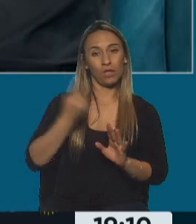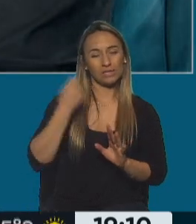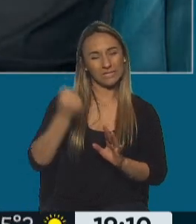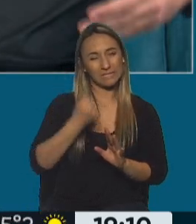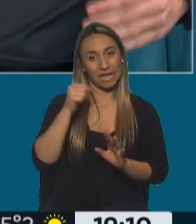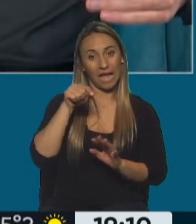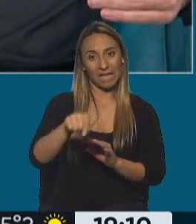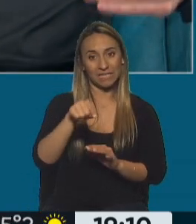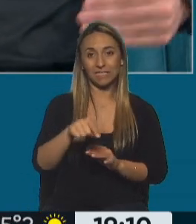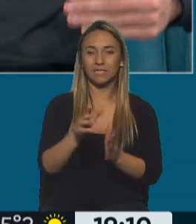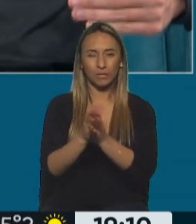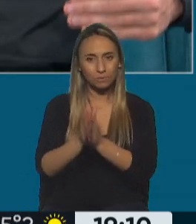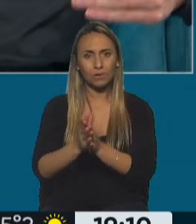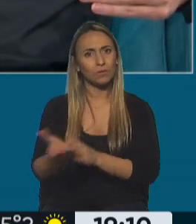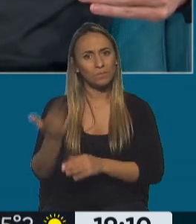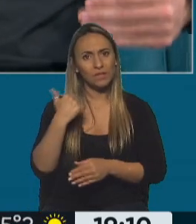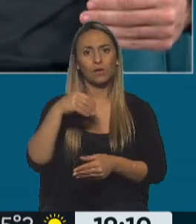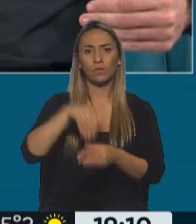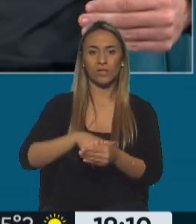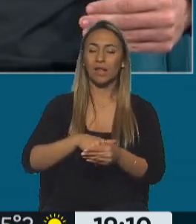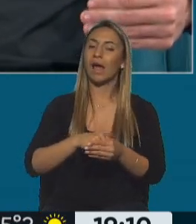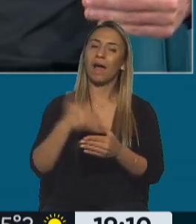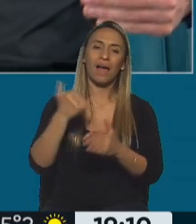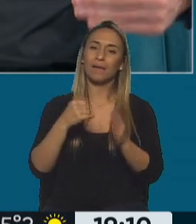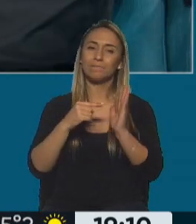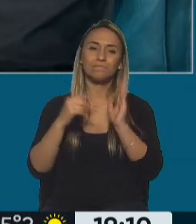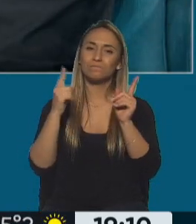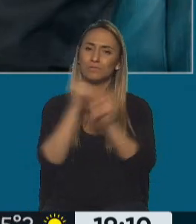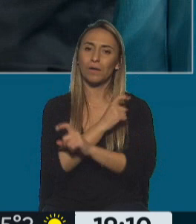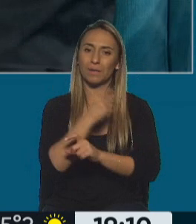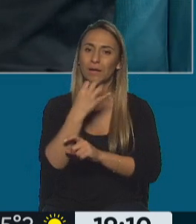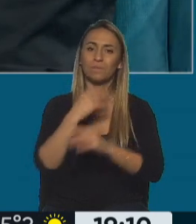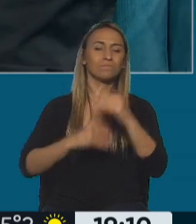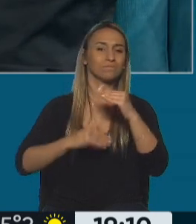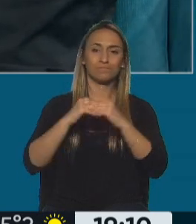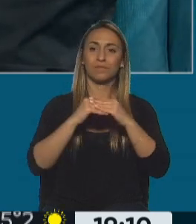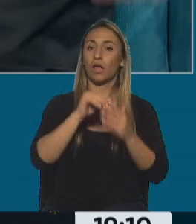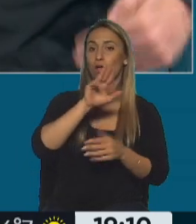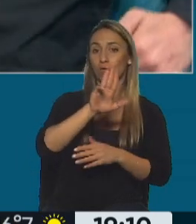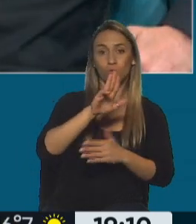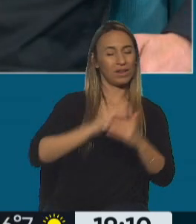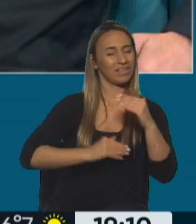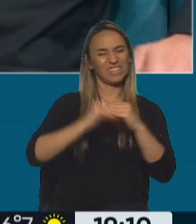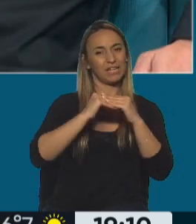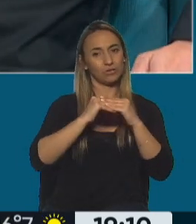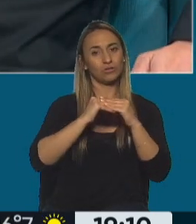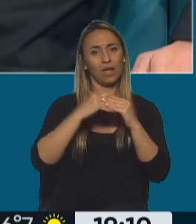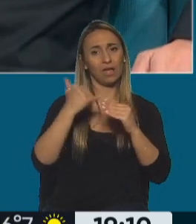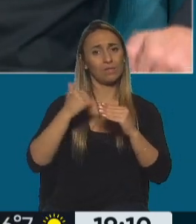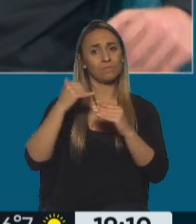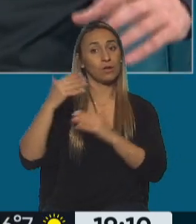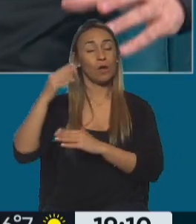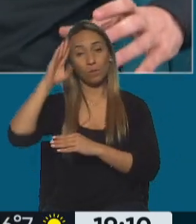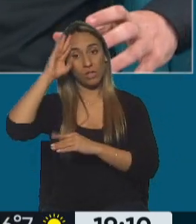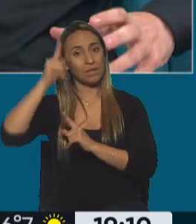a que se acerquen a votar. Y hay un tema con los techos electorales, ¿no es cierto? O sea, Lula tiene un techo electoral muy alto, Bolsonaro tiene un techo electoral muy